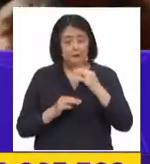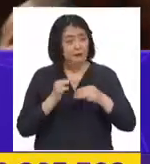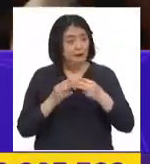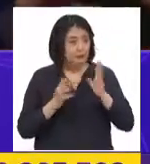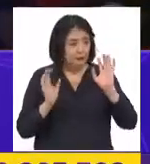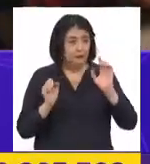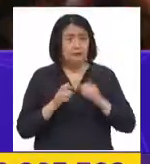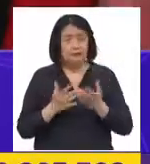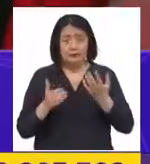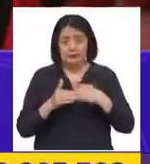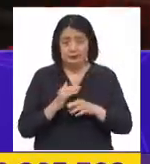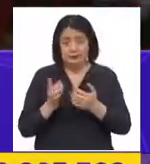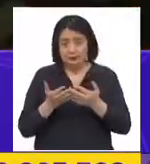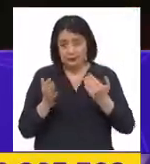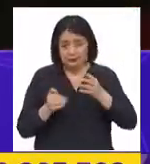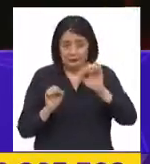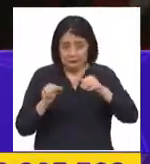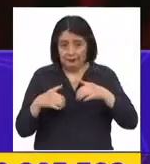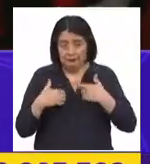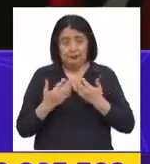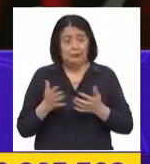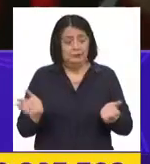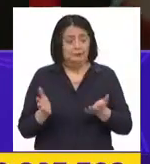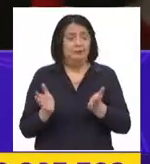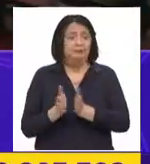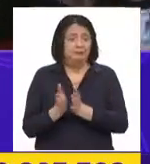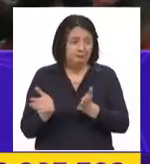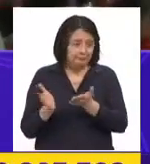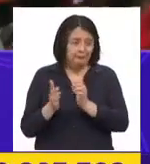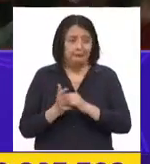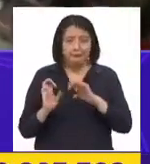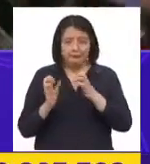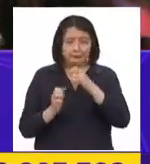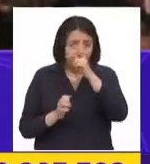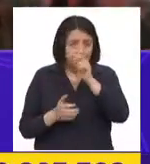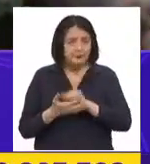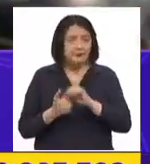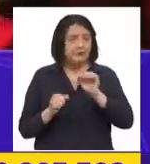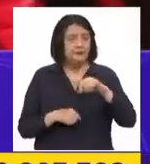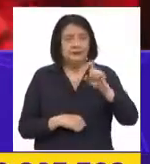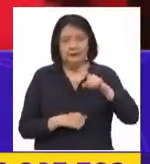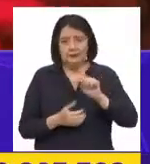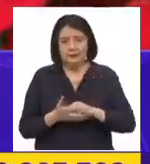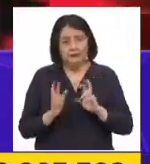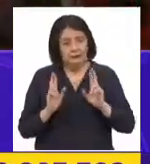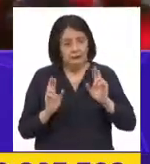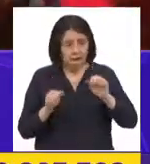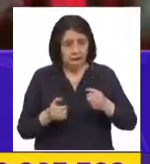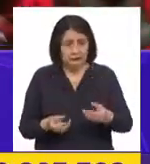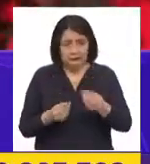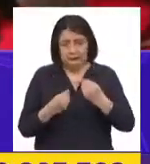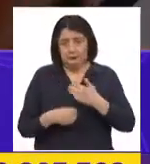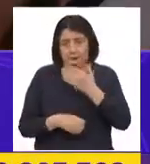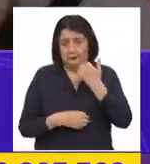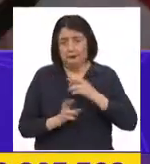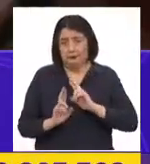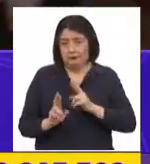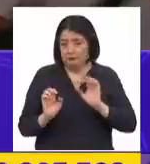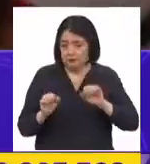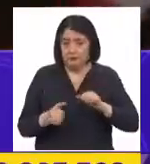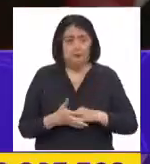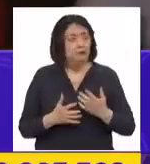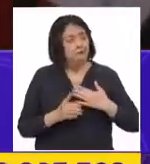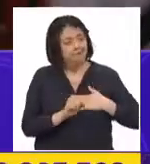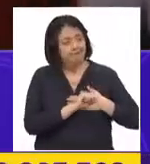digamos en la entrada o en la previa por lo menos se pueda dar todo el aliento necesario a los seleccionados que lo necesiten y que esperamos que nos den el mejor resultado, pero aquí igual,